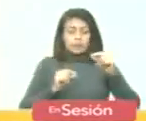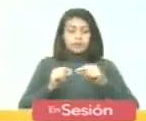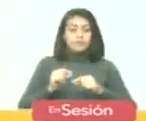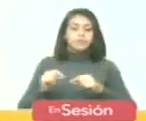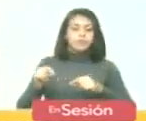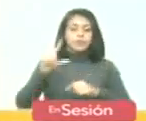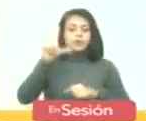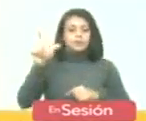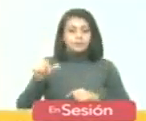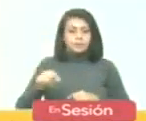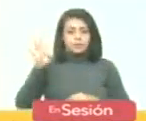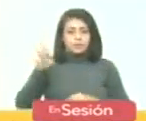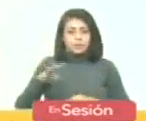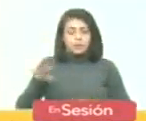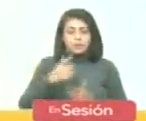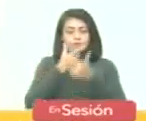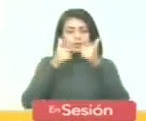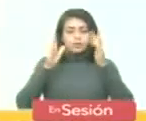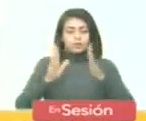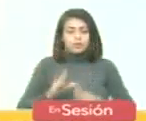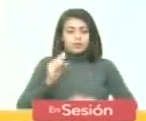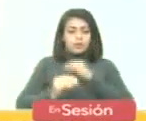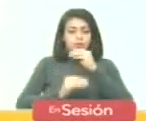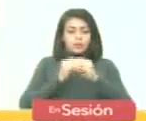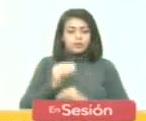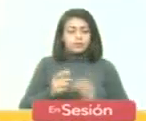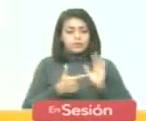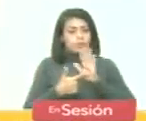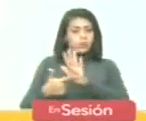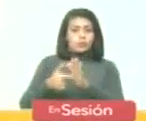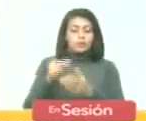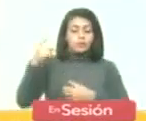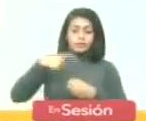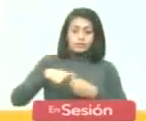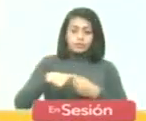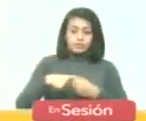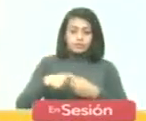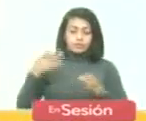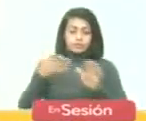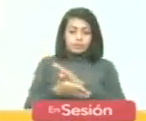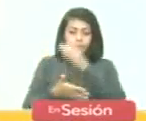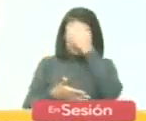de Guayana, que el Libertador ya había indicado que se incorporara. Es